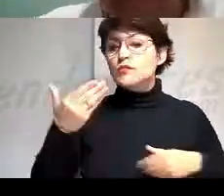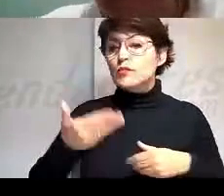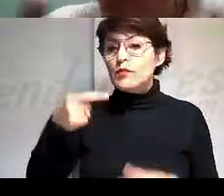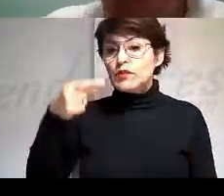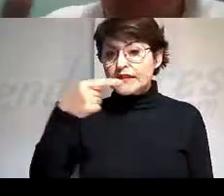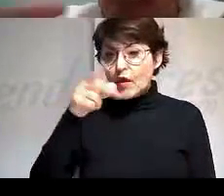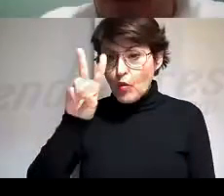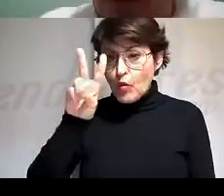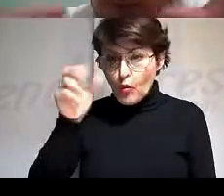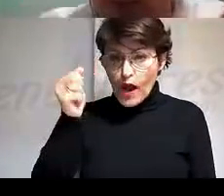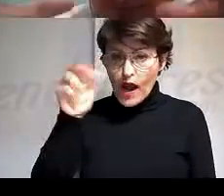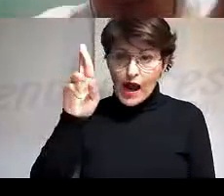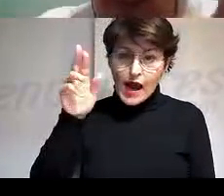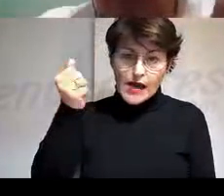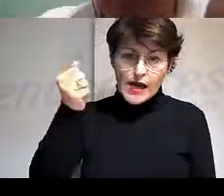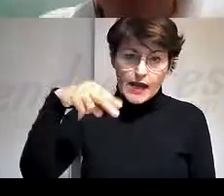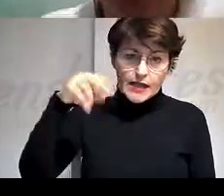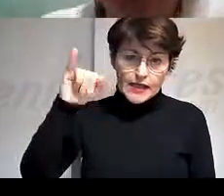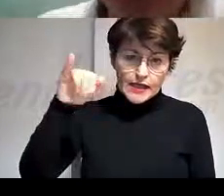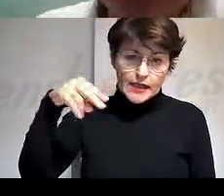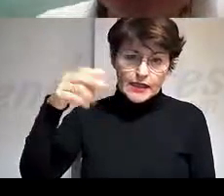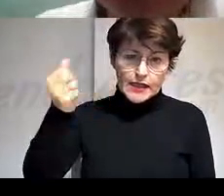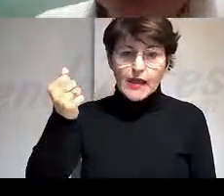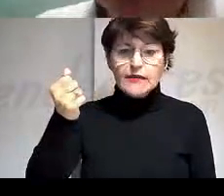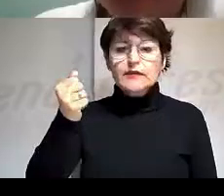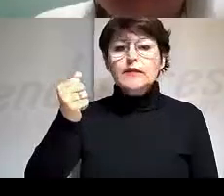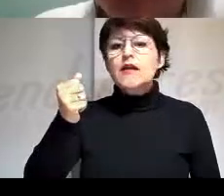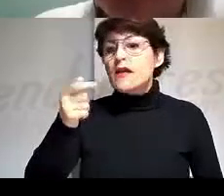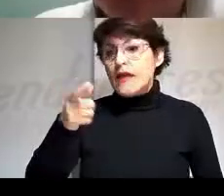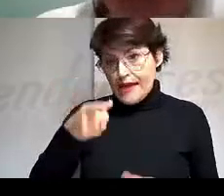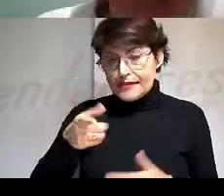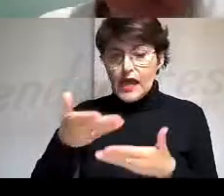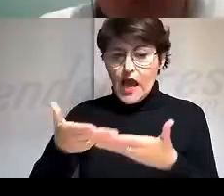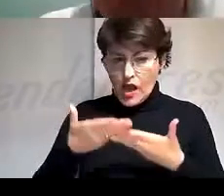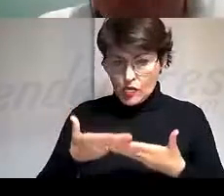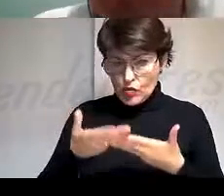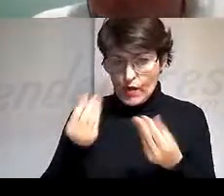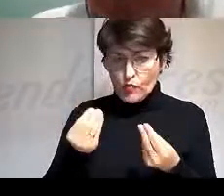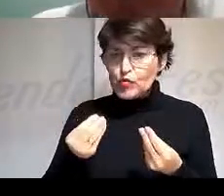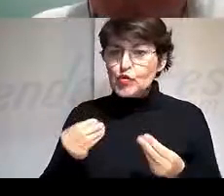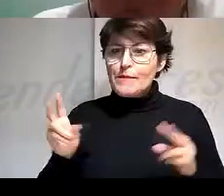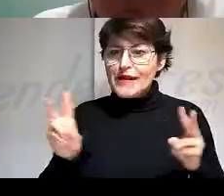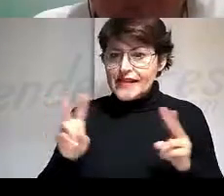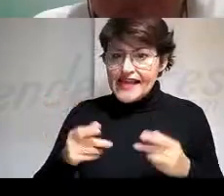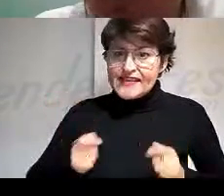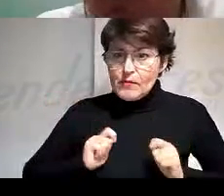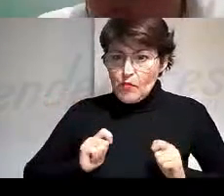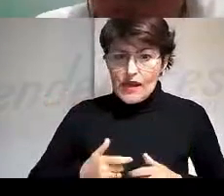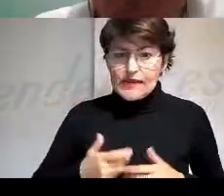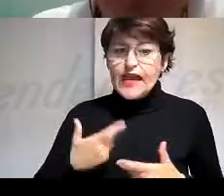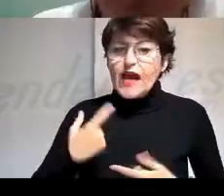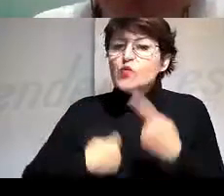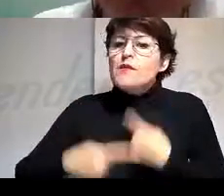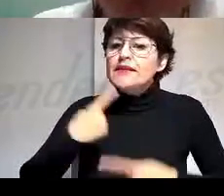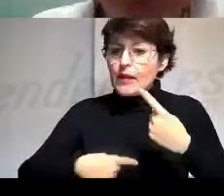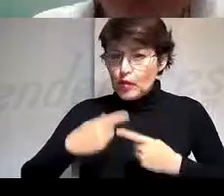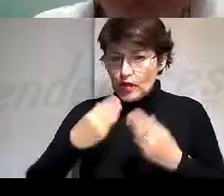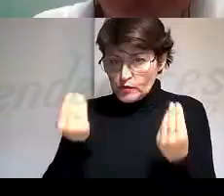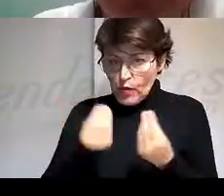o cafeína, recordad, es la misma molécula en realidad, nos va a servir un poco eso para potenciar el metabolismo y para quemar